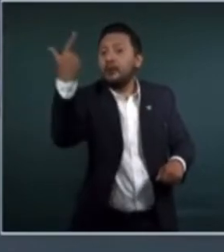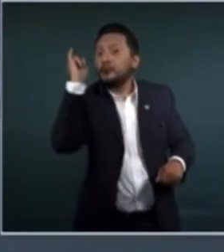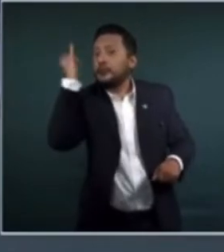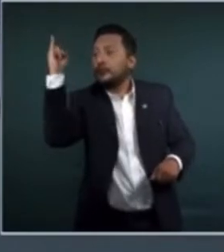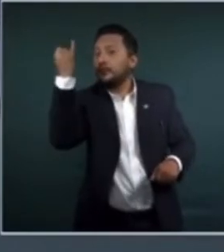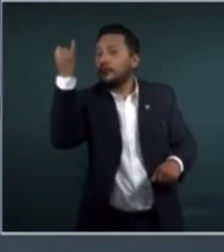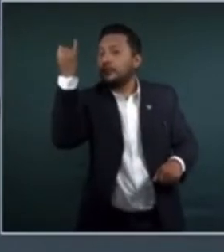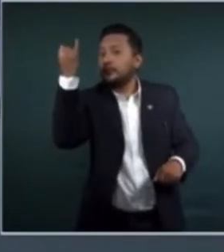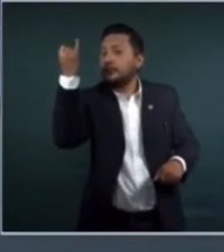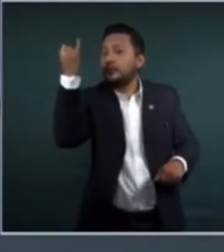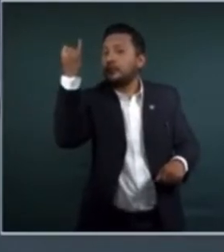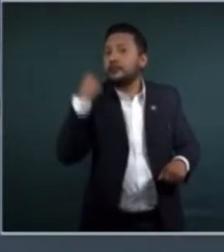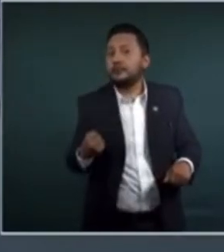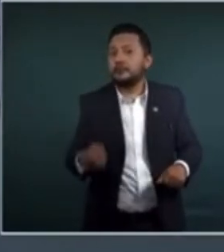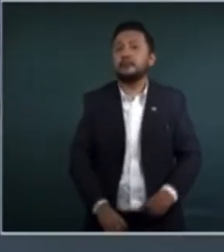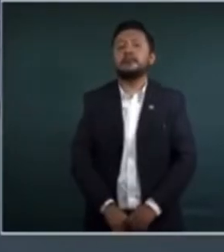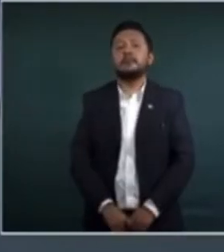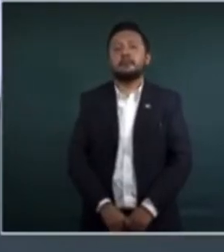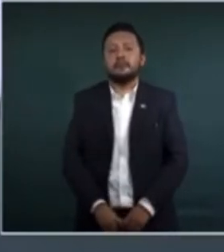junio